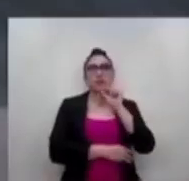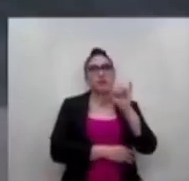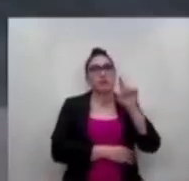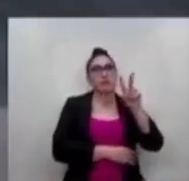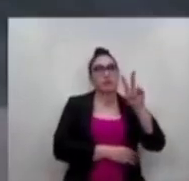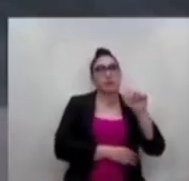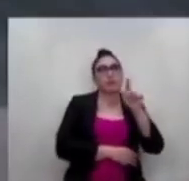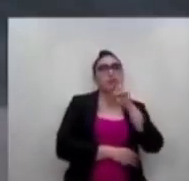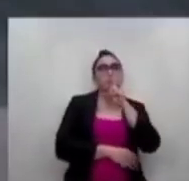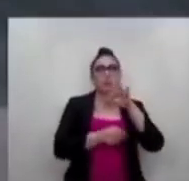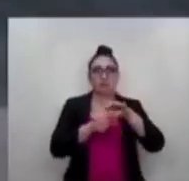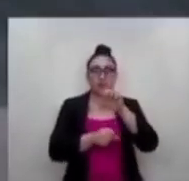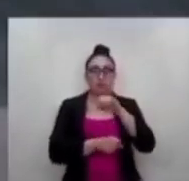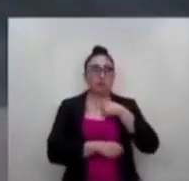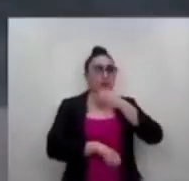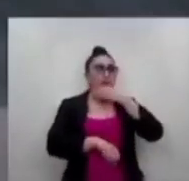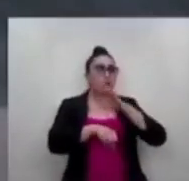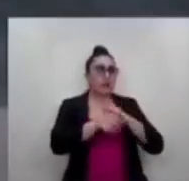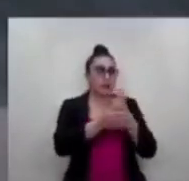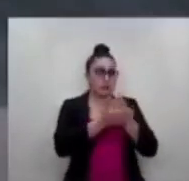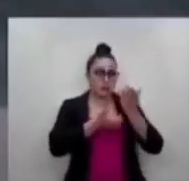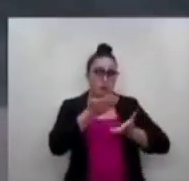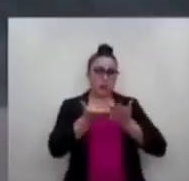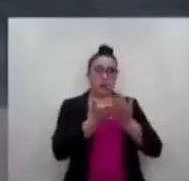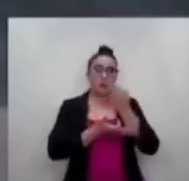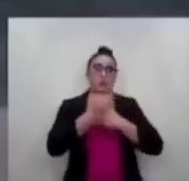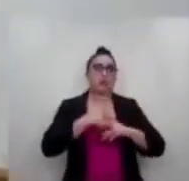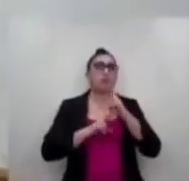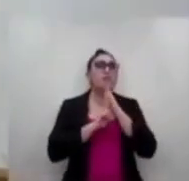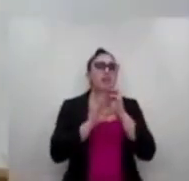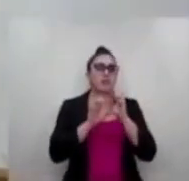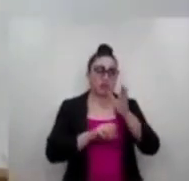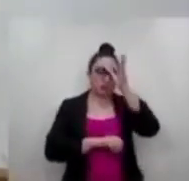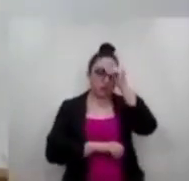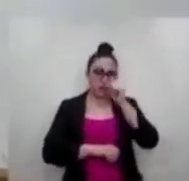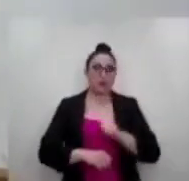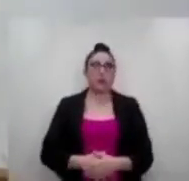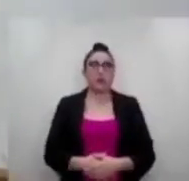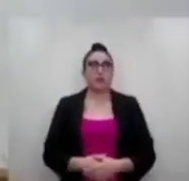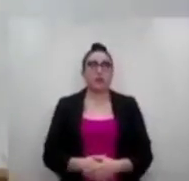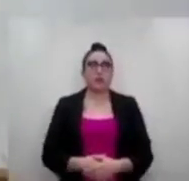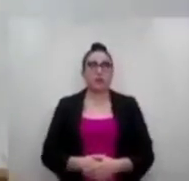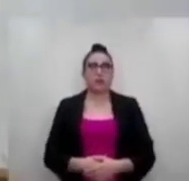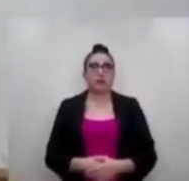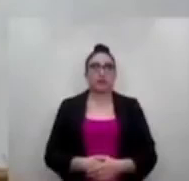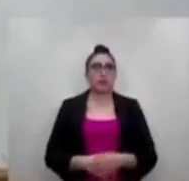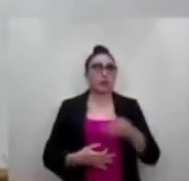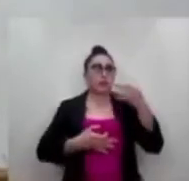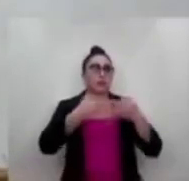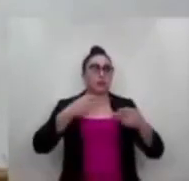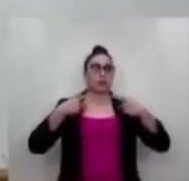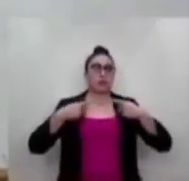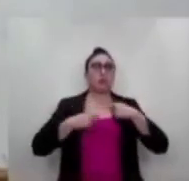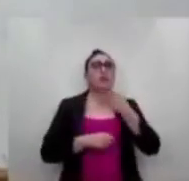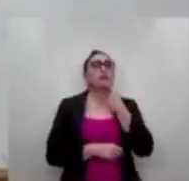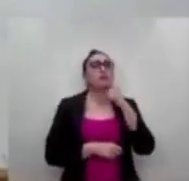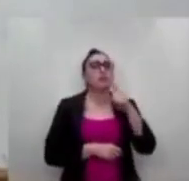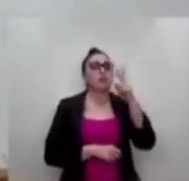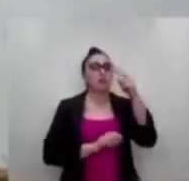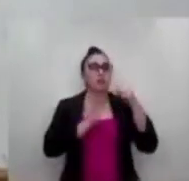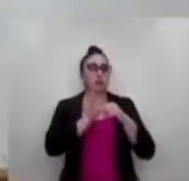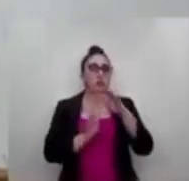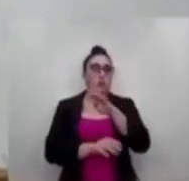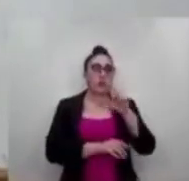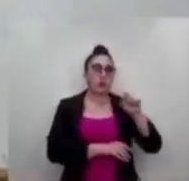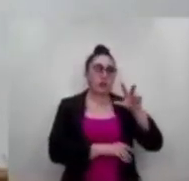Magistrada presidenta, le informo que el asunto de la cuenta se aprobó por unanimidad. Muchas gracias. En consecuencia, en el juicio de la ciudadanía